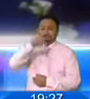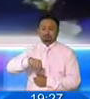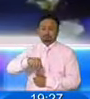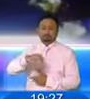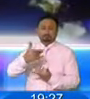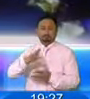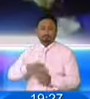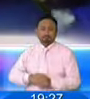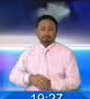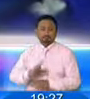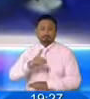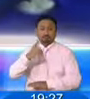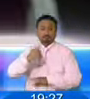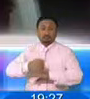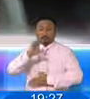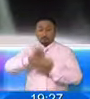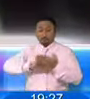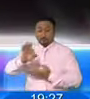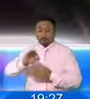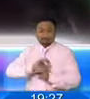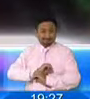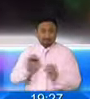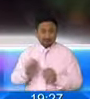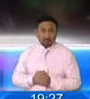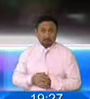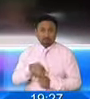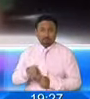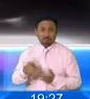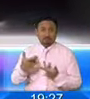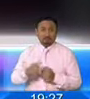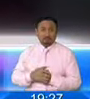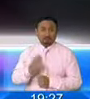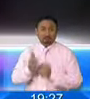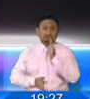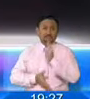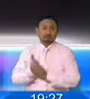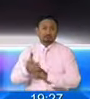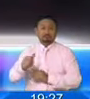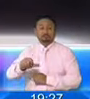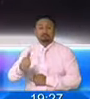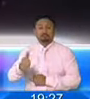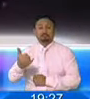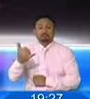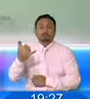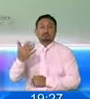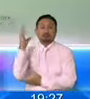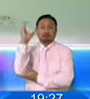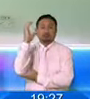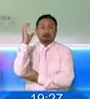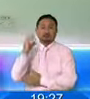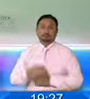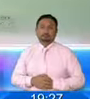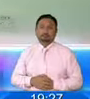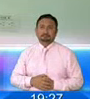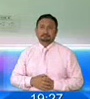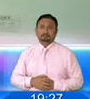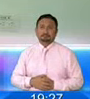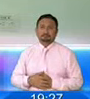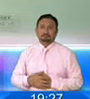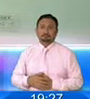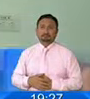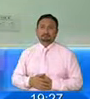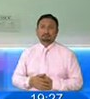guardados sin autorización ni guía de remisión. Es decir, listos para ser llevados al otro lado de la frontera. Un operativo